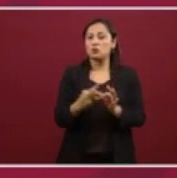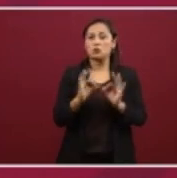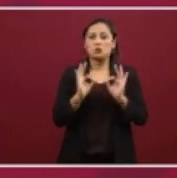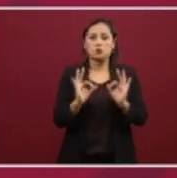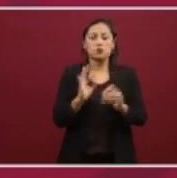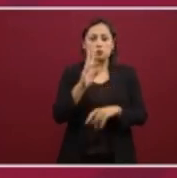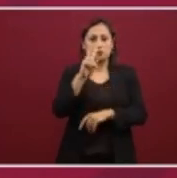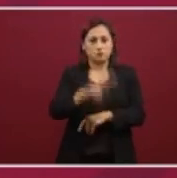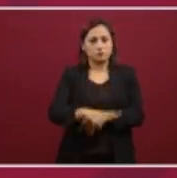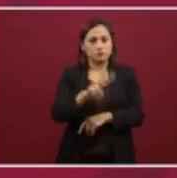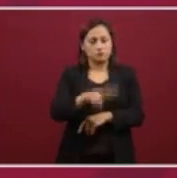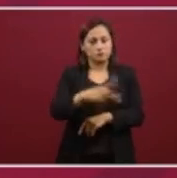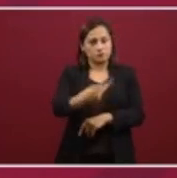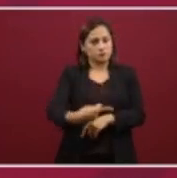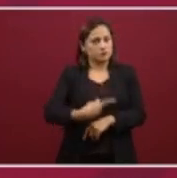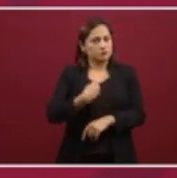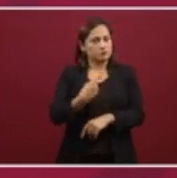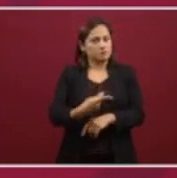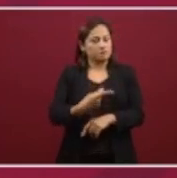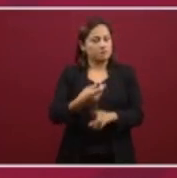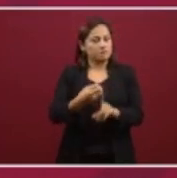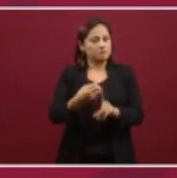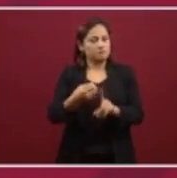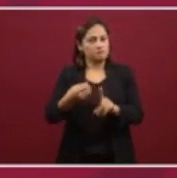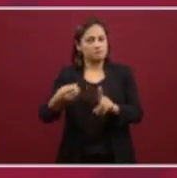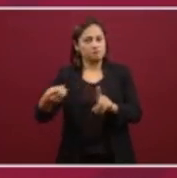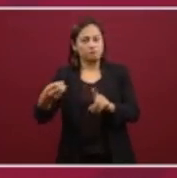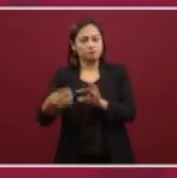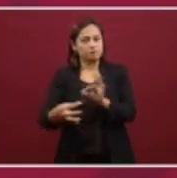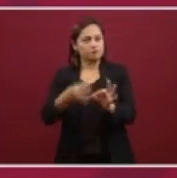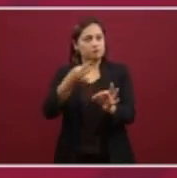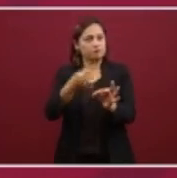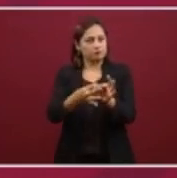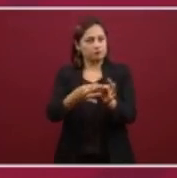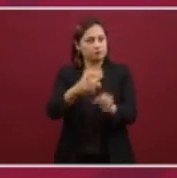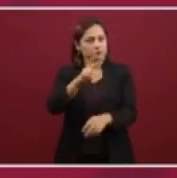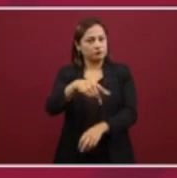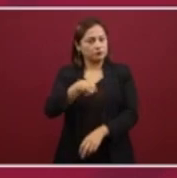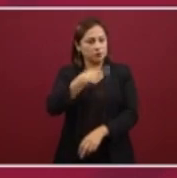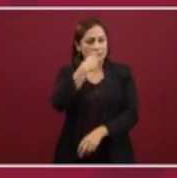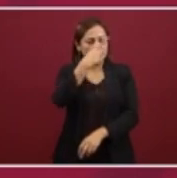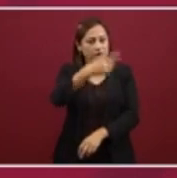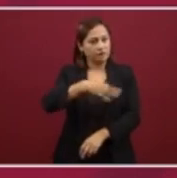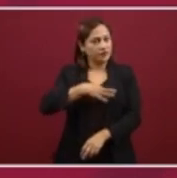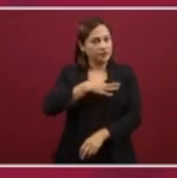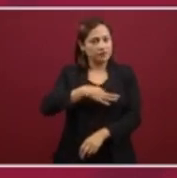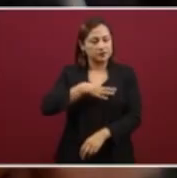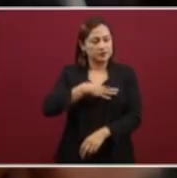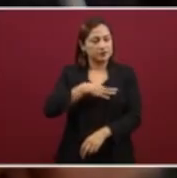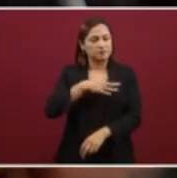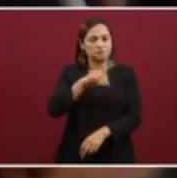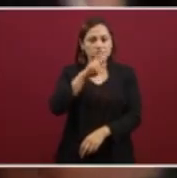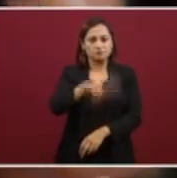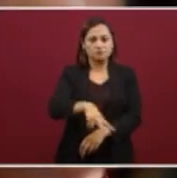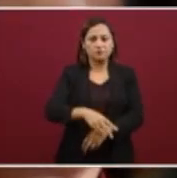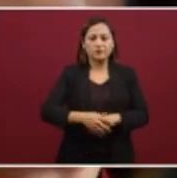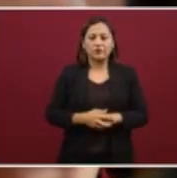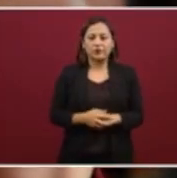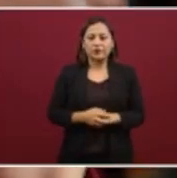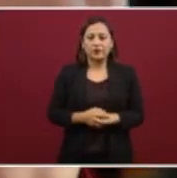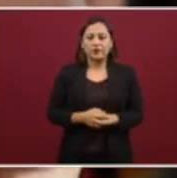sea, muy bien formulada, te felicito. Muy bien planteado. Miren,